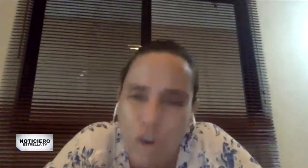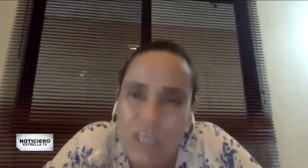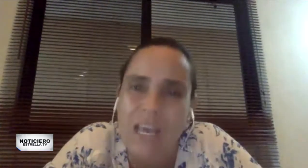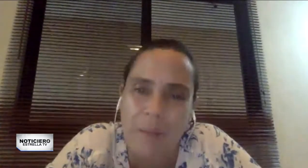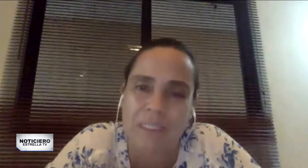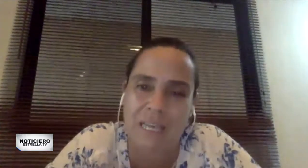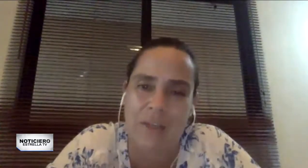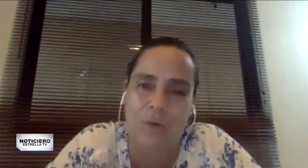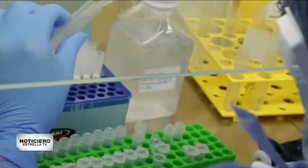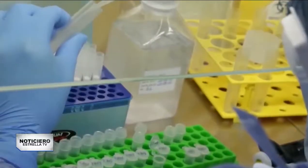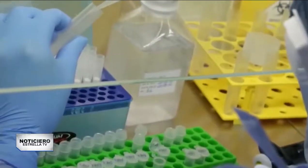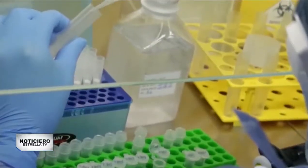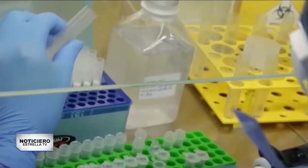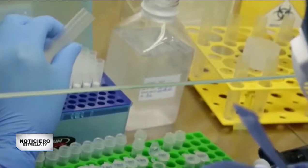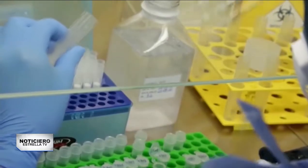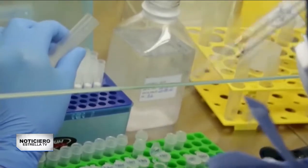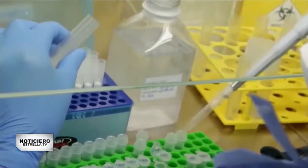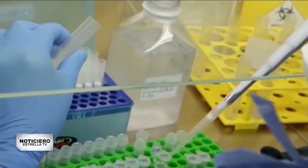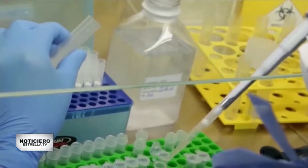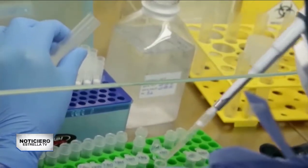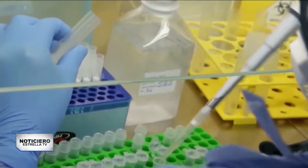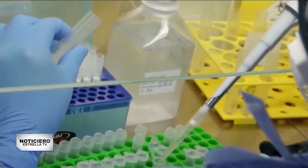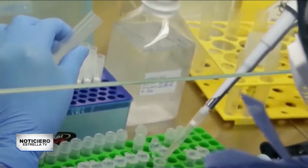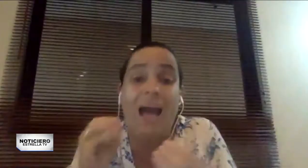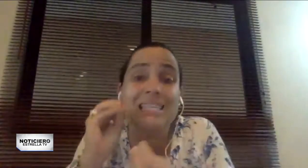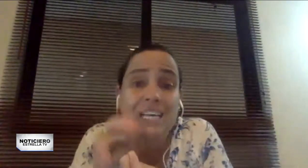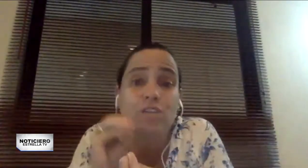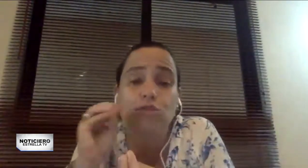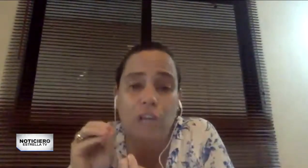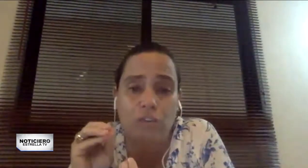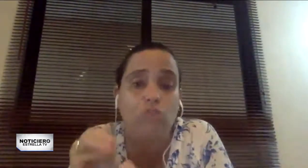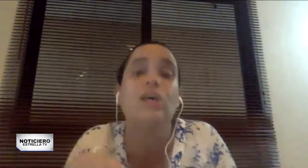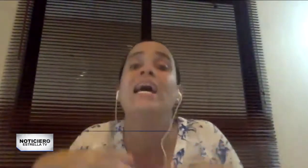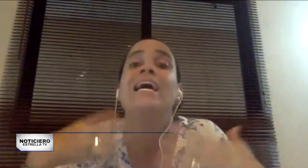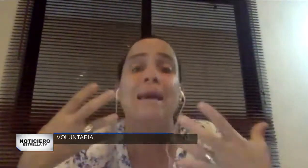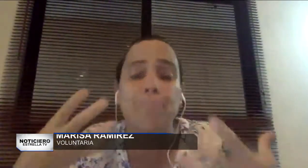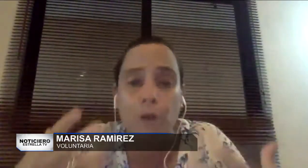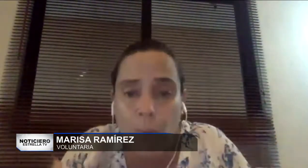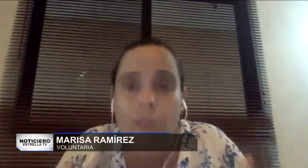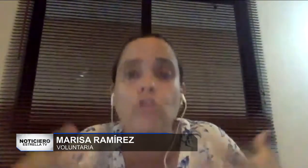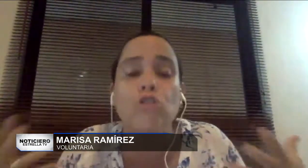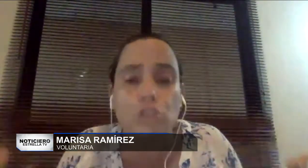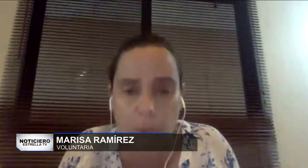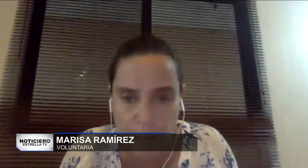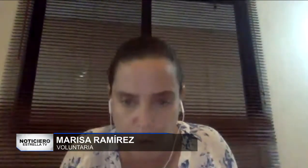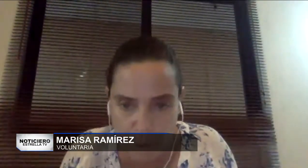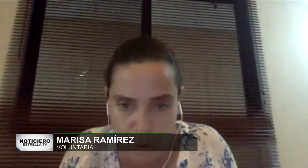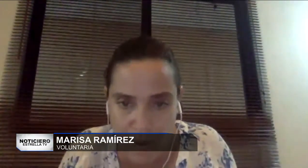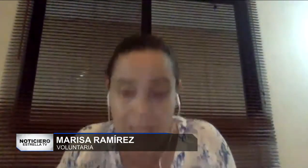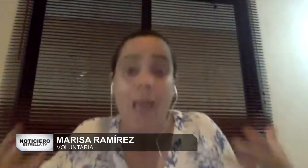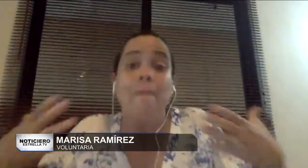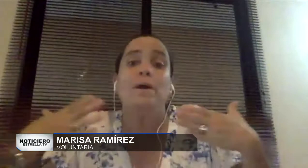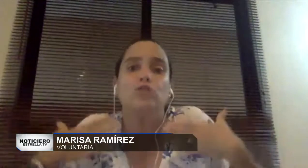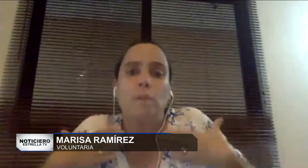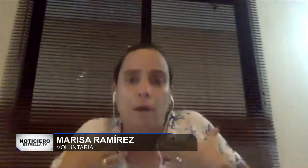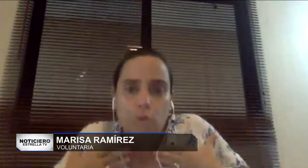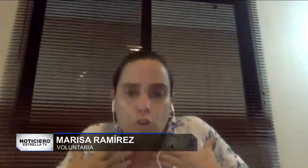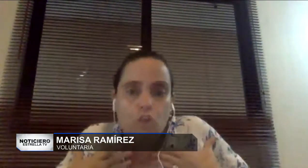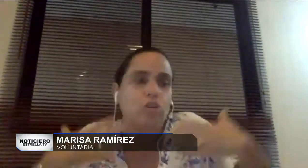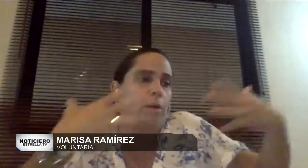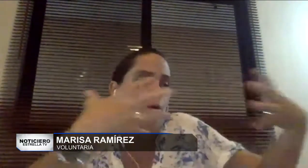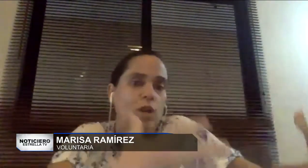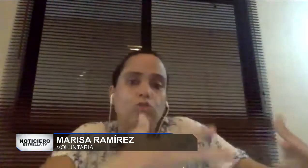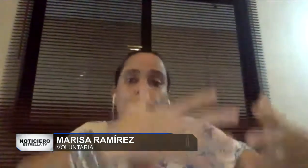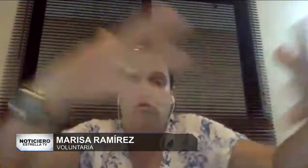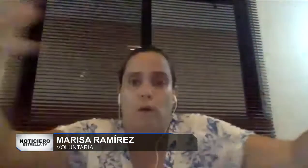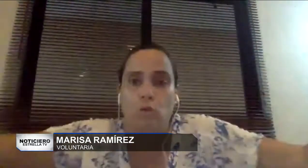lo importante es que todos los que puedan se vacunen. Hay ciertos casos que por el momento no se van a poner a vacunar. Pero si me vacuno yo,